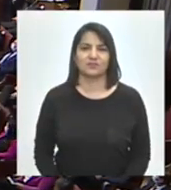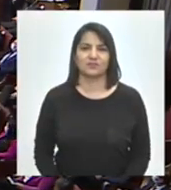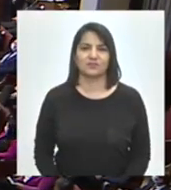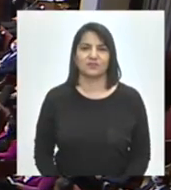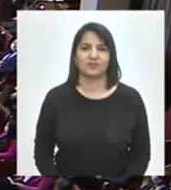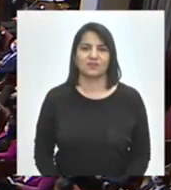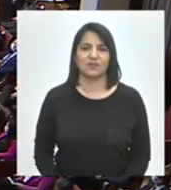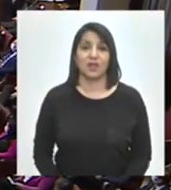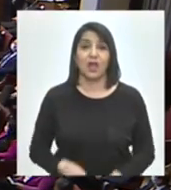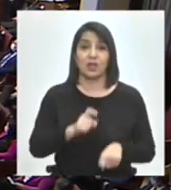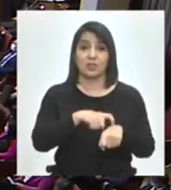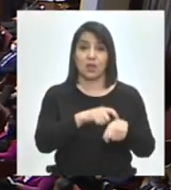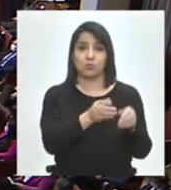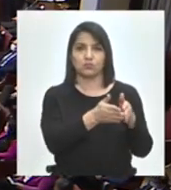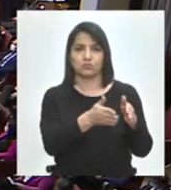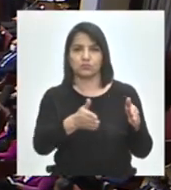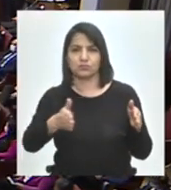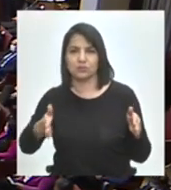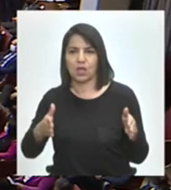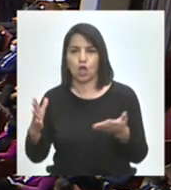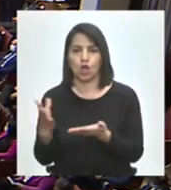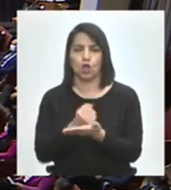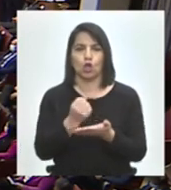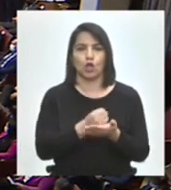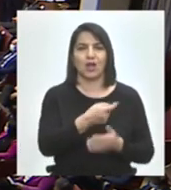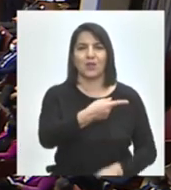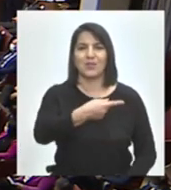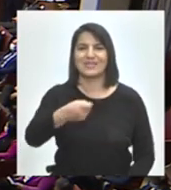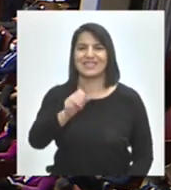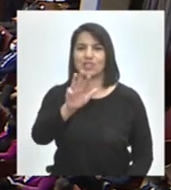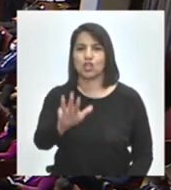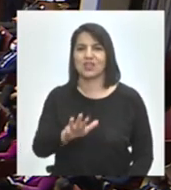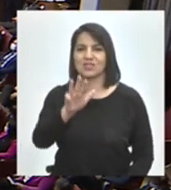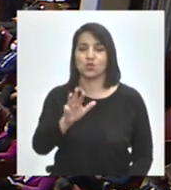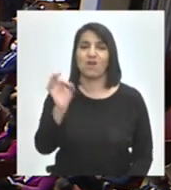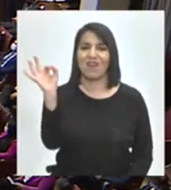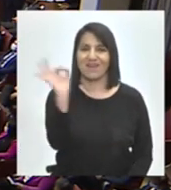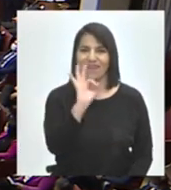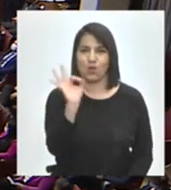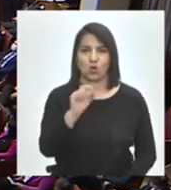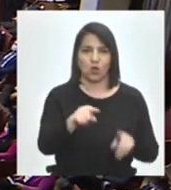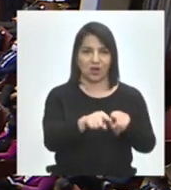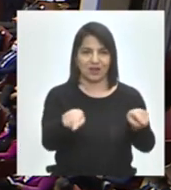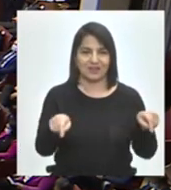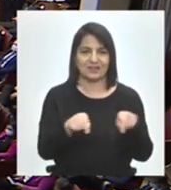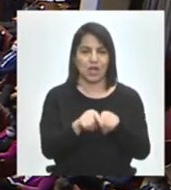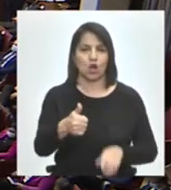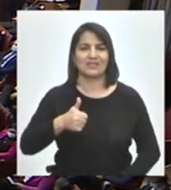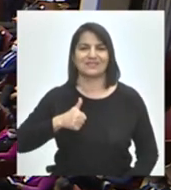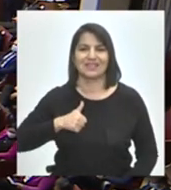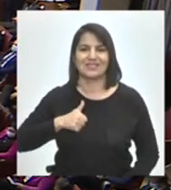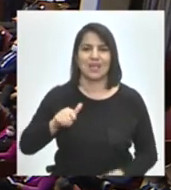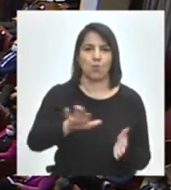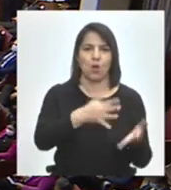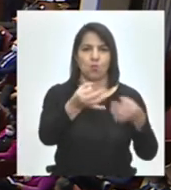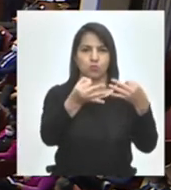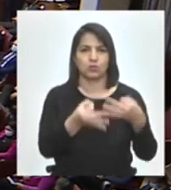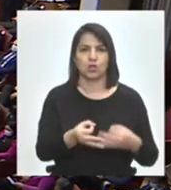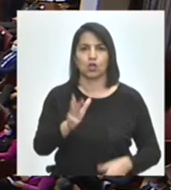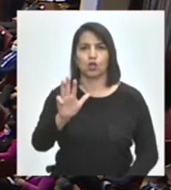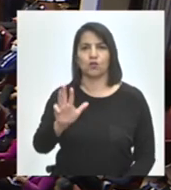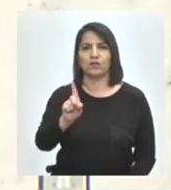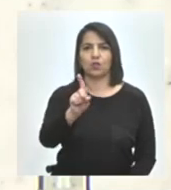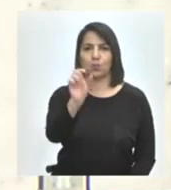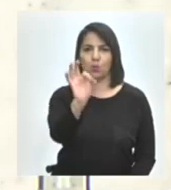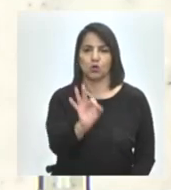Durante este periodo llevamos a cabo 119 sesiones de sala con una asistencia promedio del